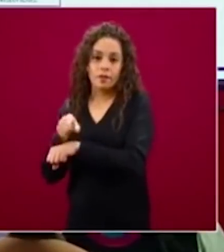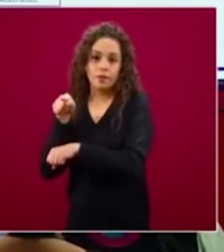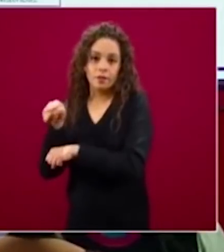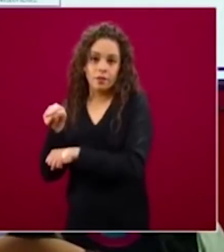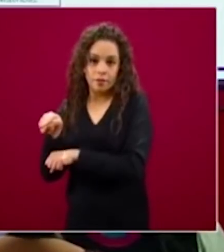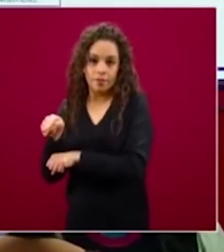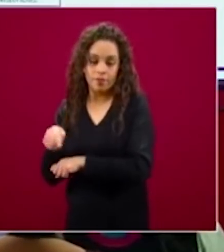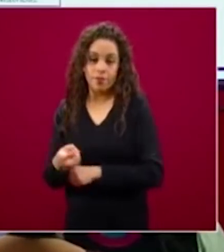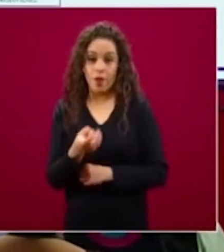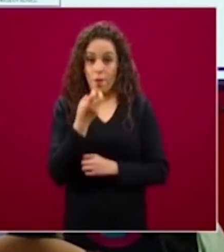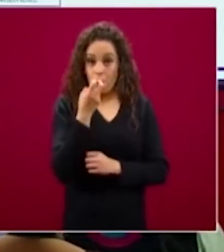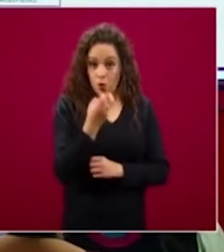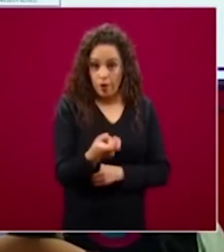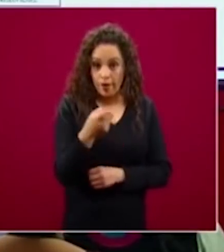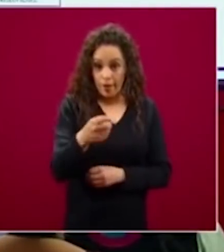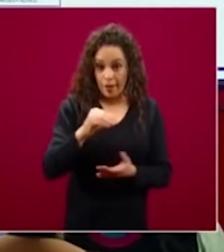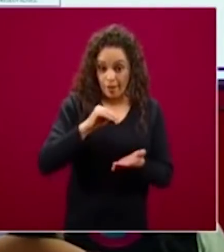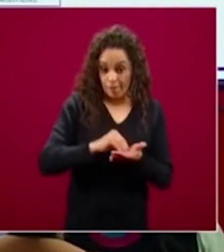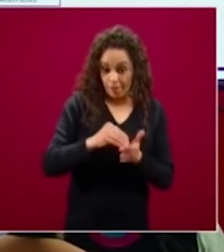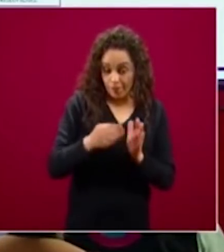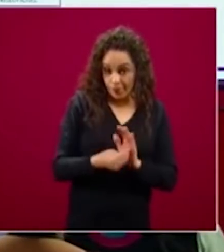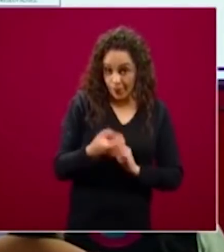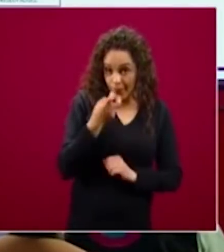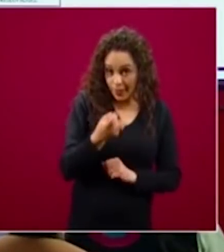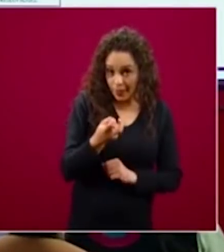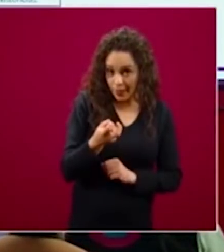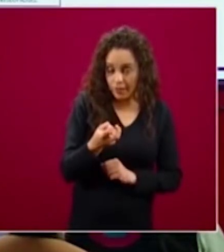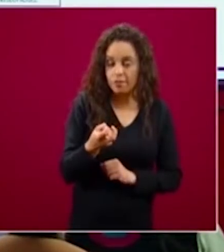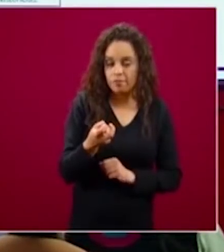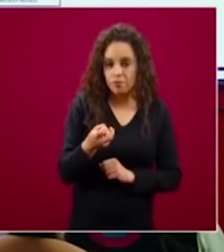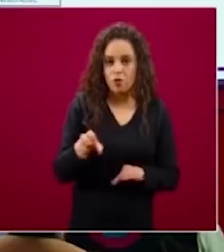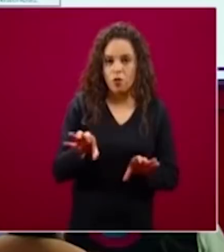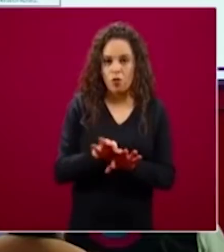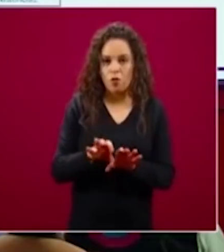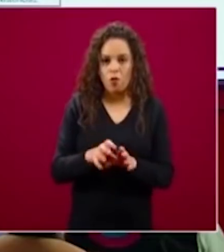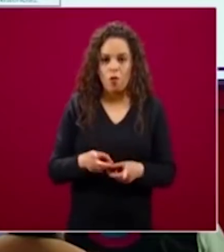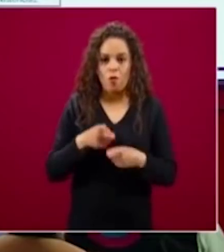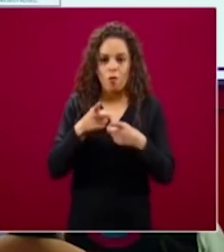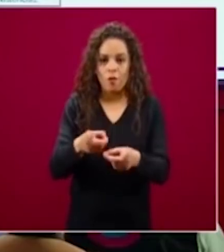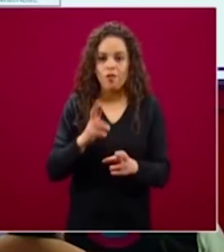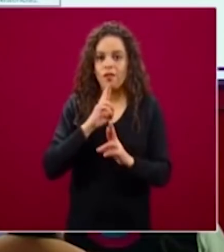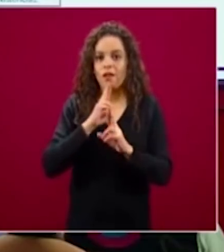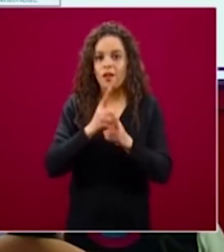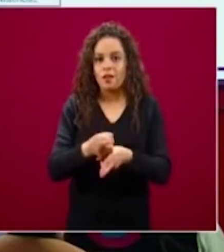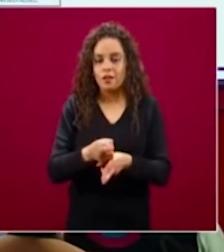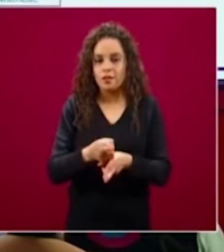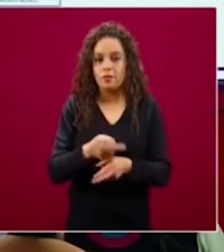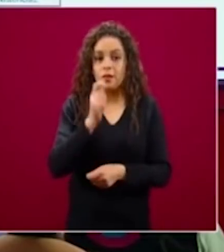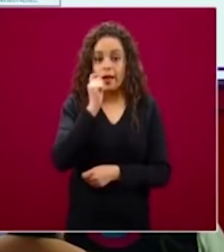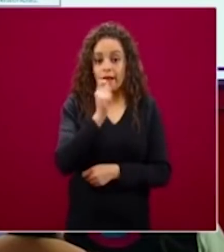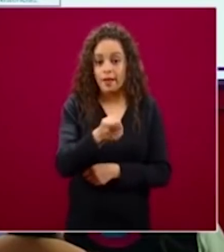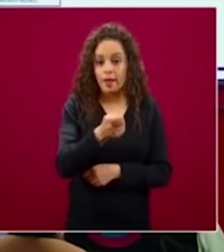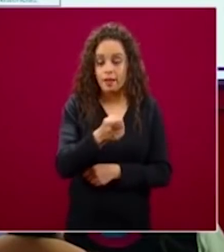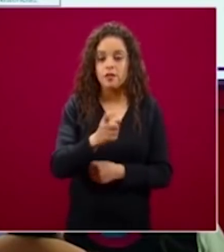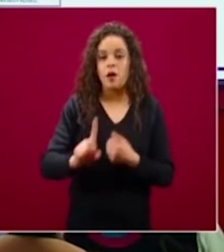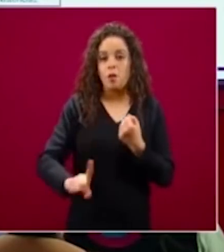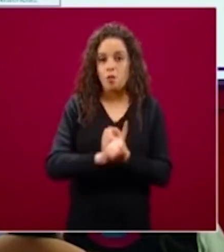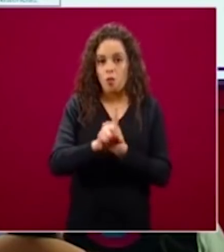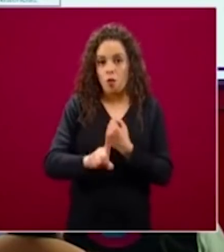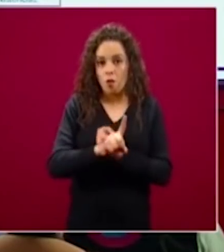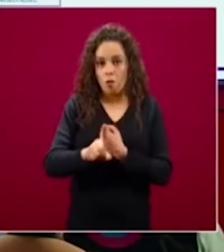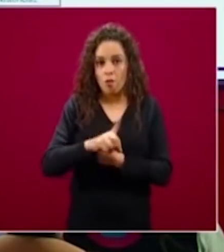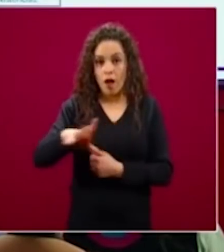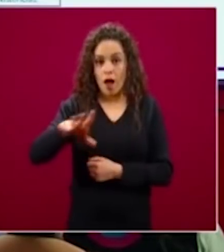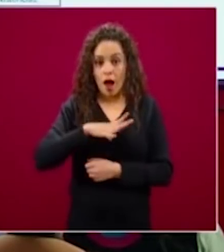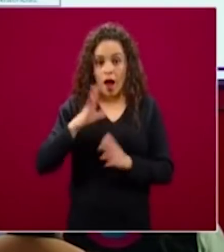Entonces, precisamente esta estrategia trata de responder desde ese entonces a las situaciones que habían enfrentado otros países del